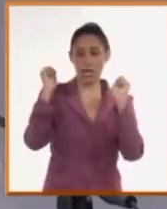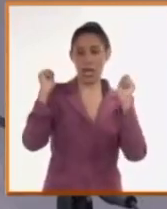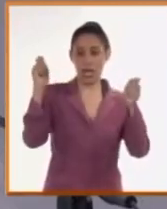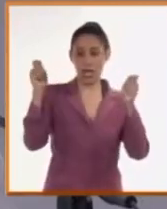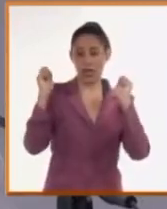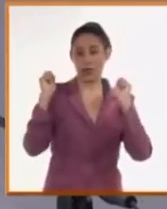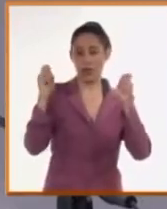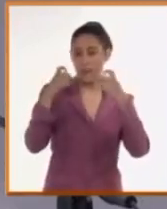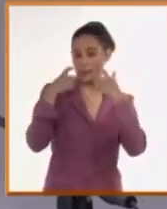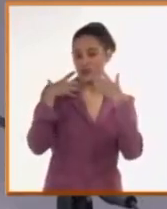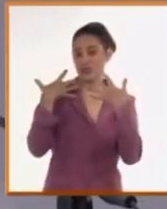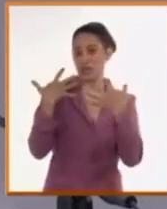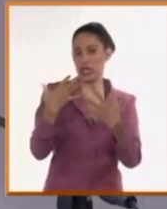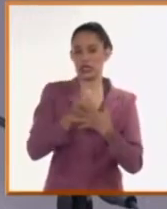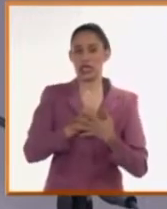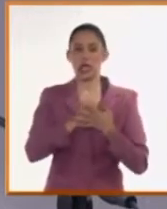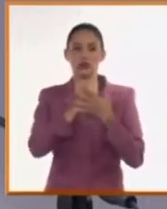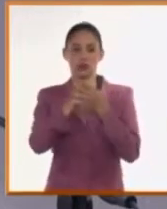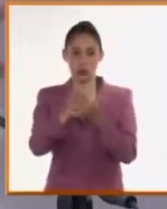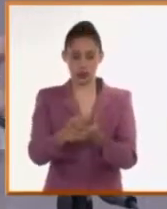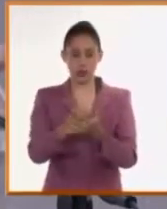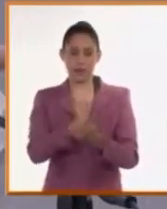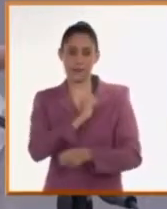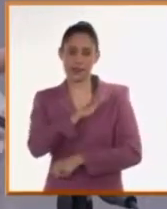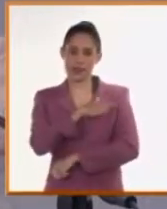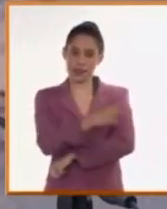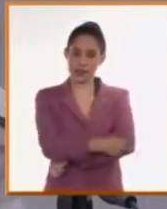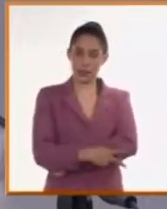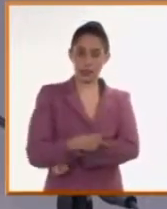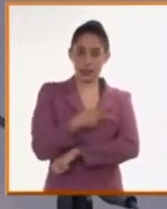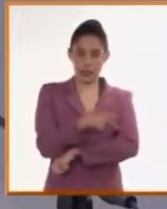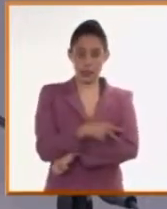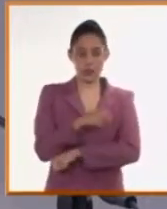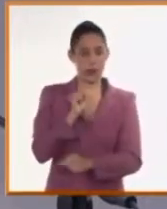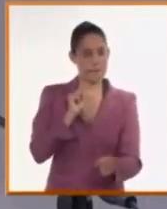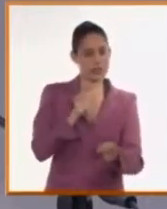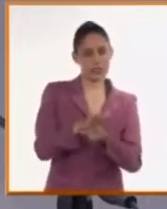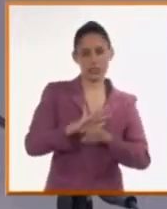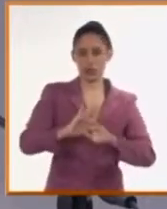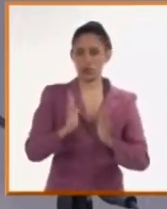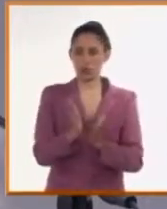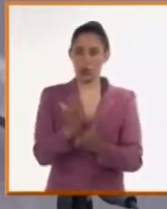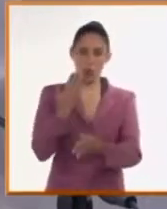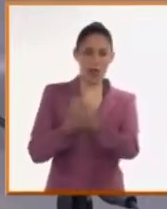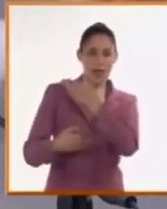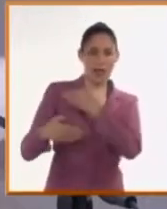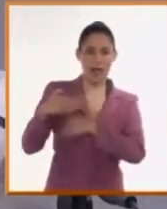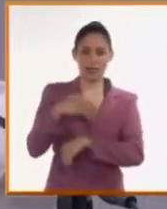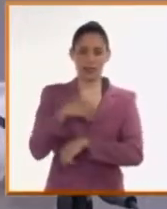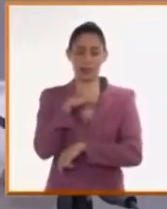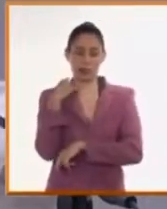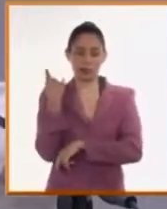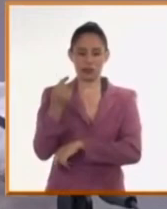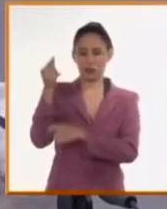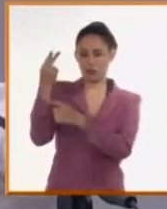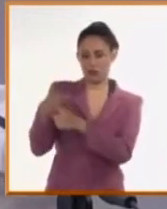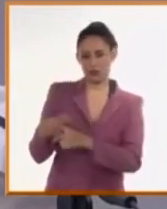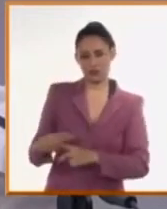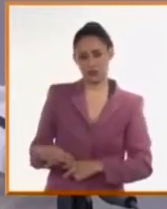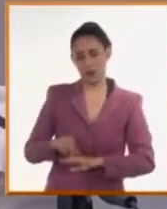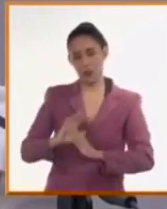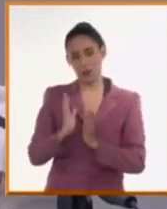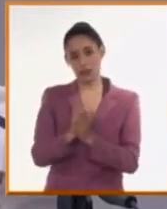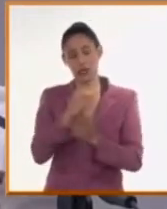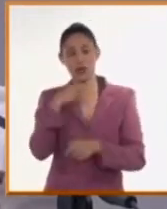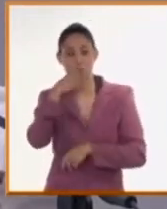relación en Solidaridad con el pueblo palestino a partir de la masacre que que sufren y Cuba ha hecho